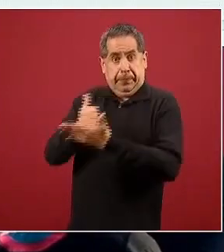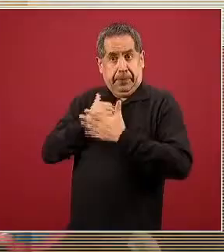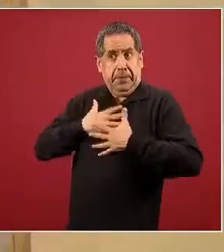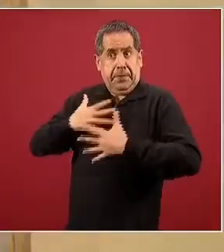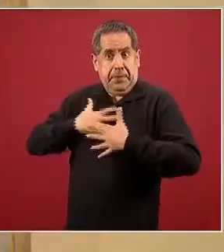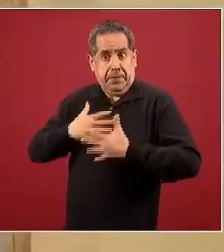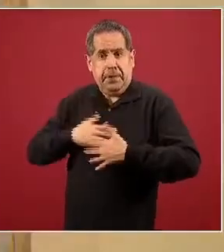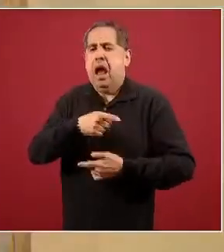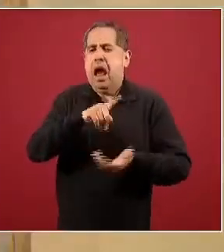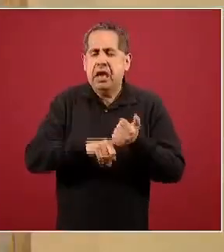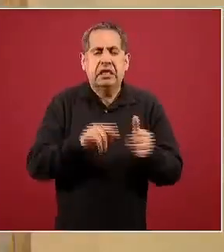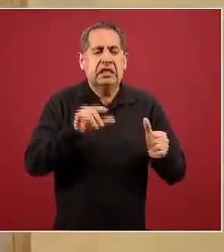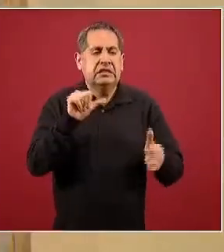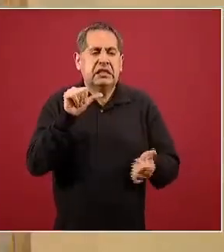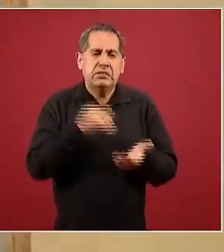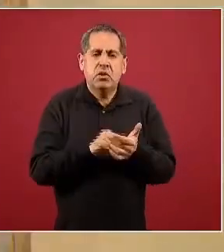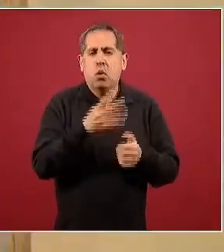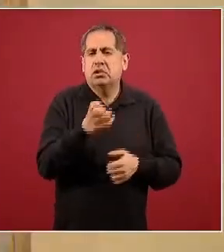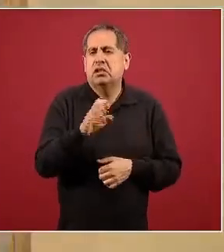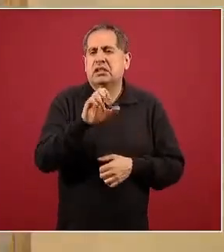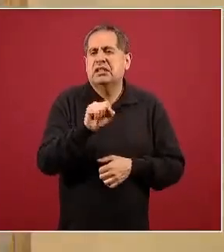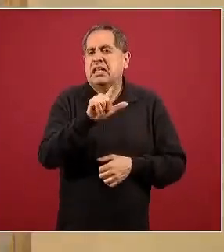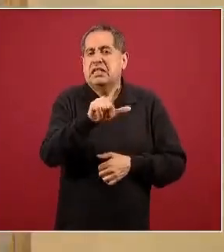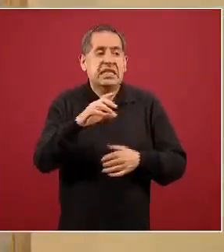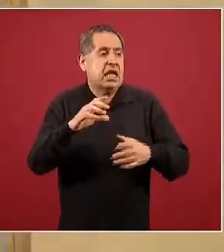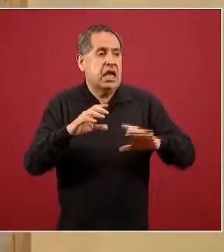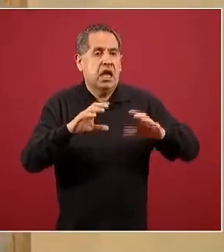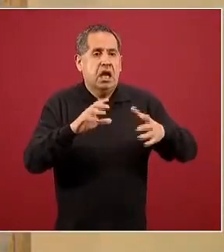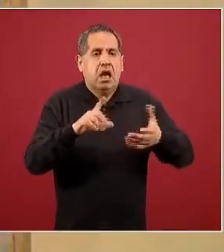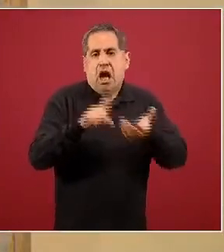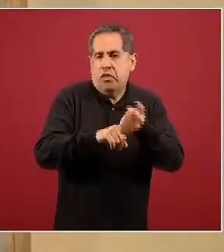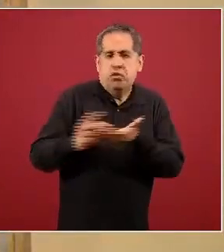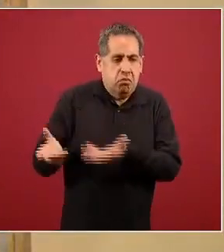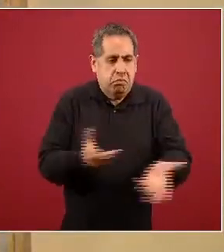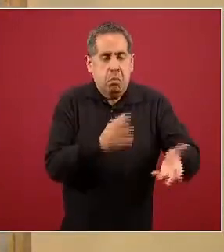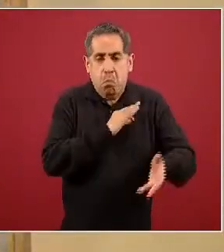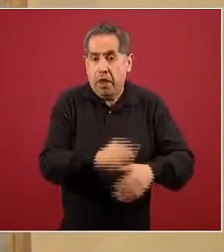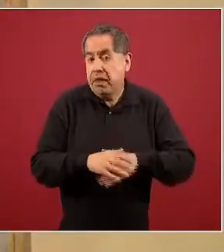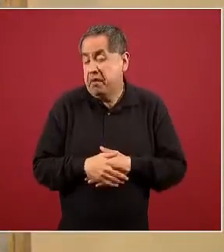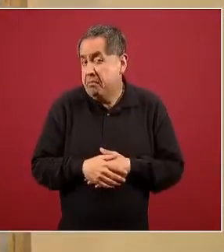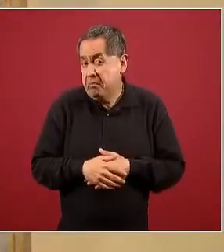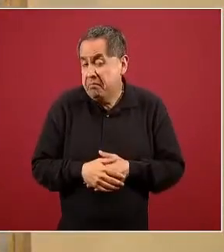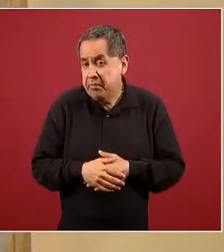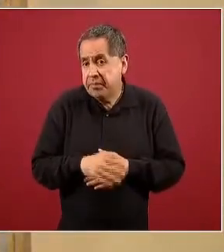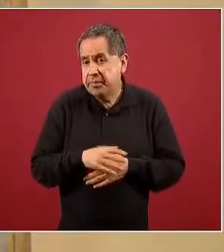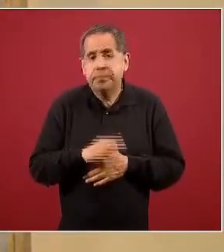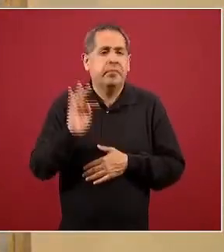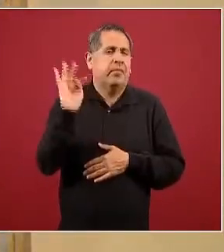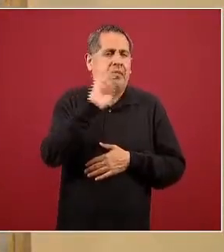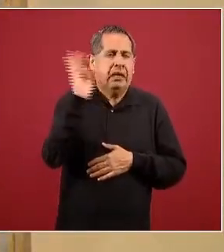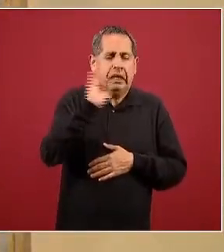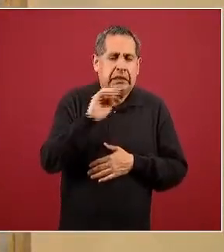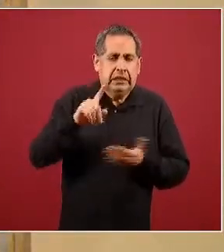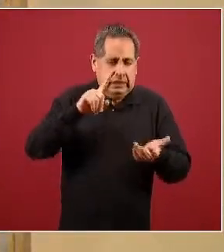6,647 camas. Las personas que están ocupando una cama sin ventilador y que por